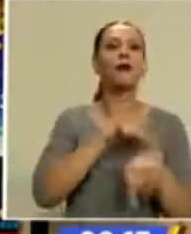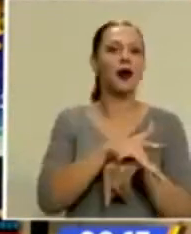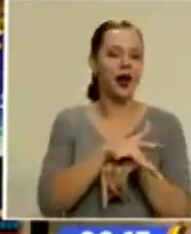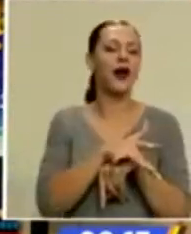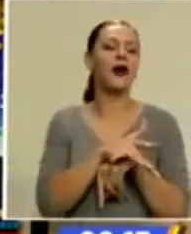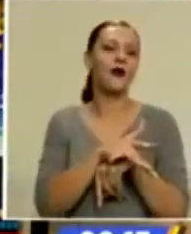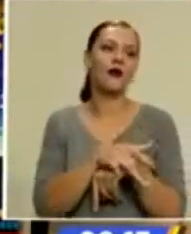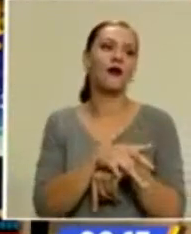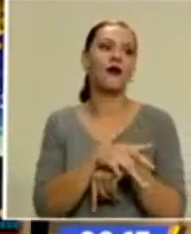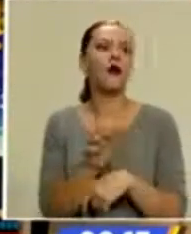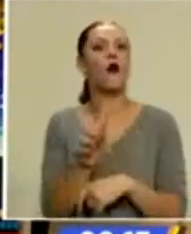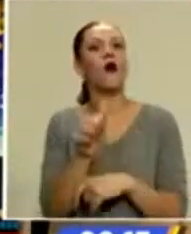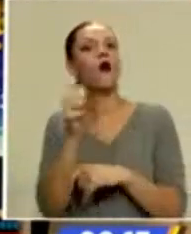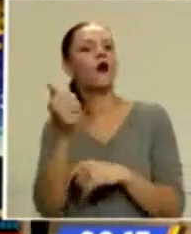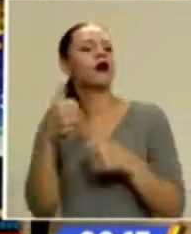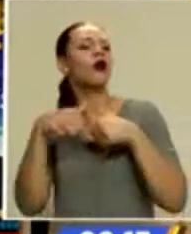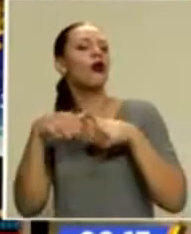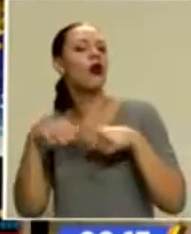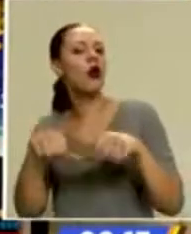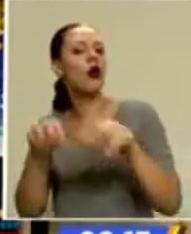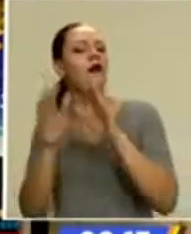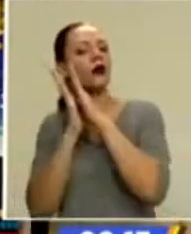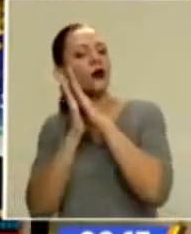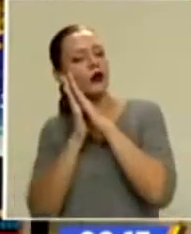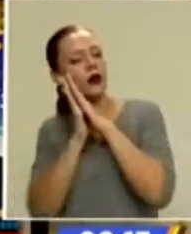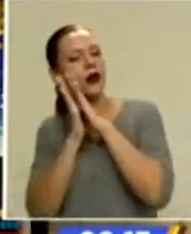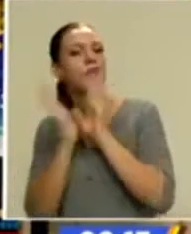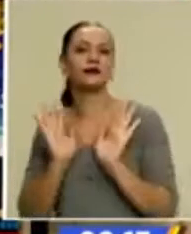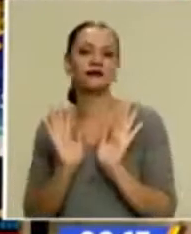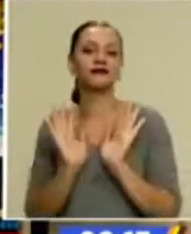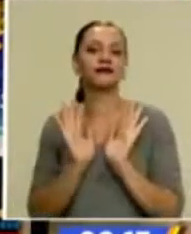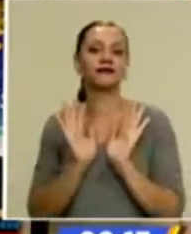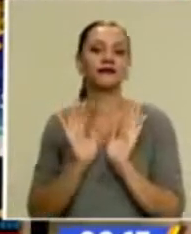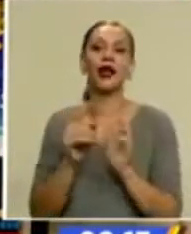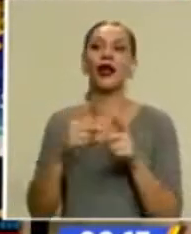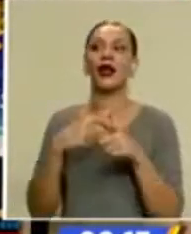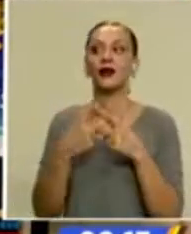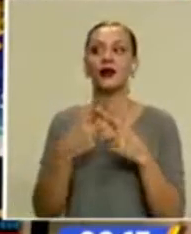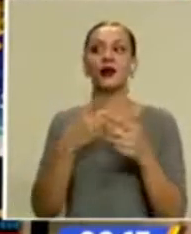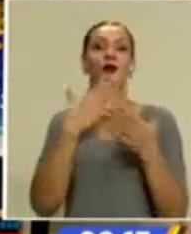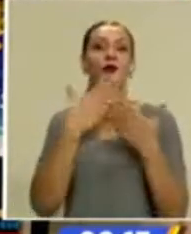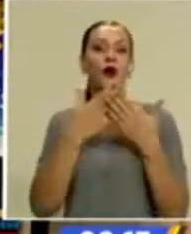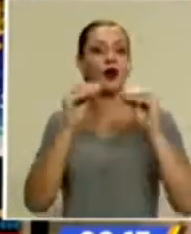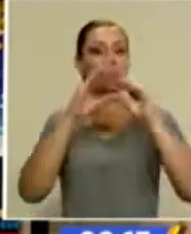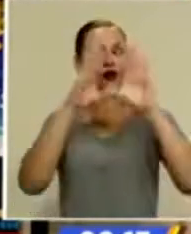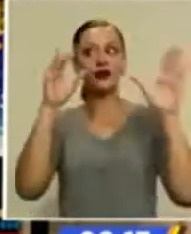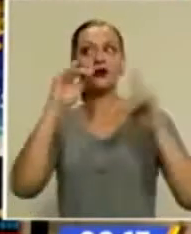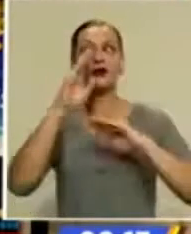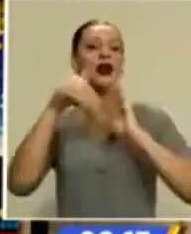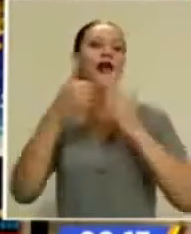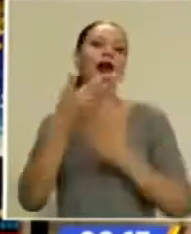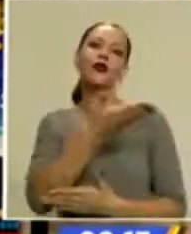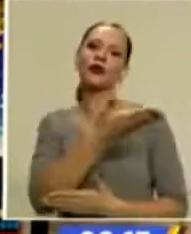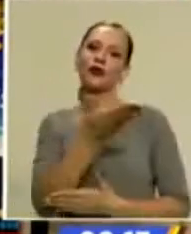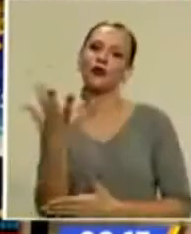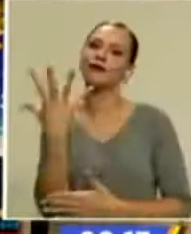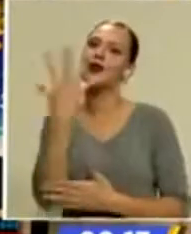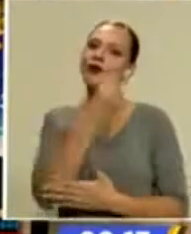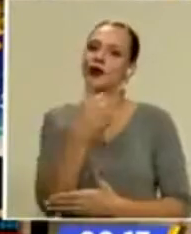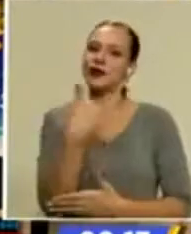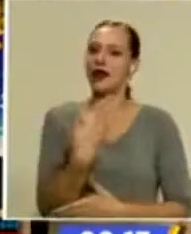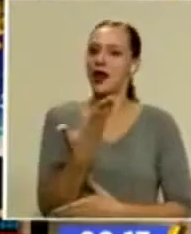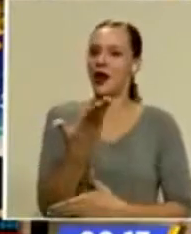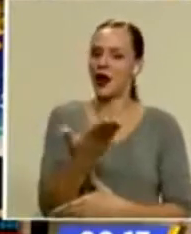temprano. Otros todavía están durmiendo. Así que buenos días para todos. Qué lindo tenerlos